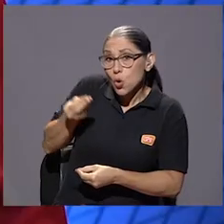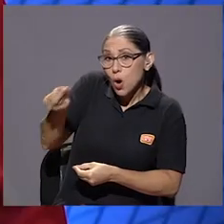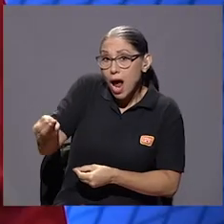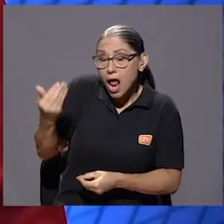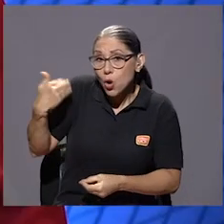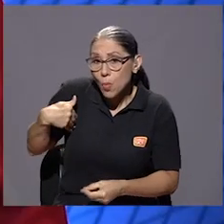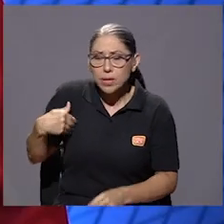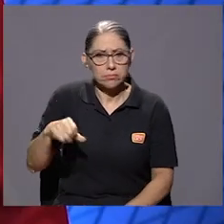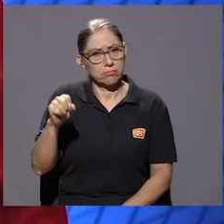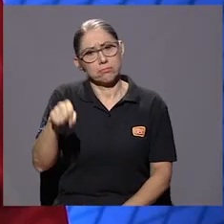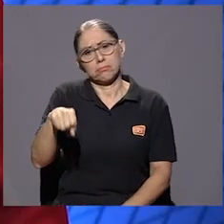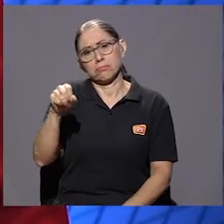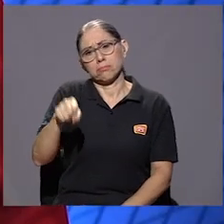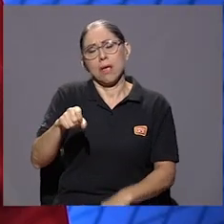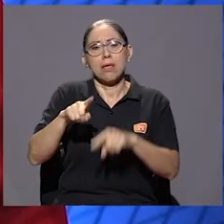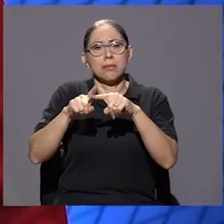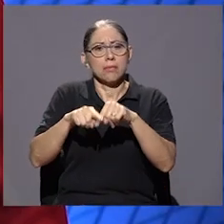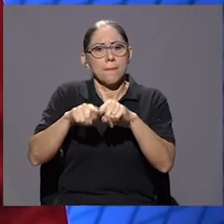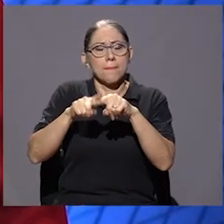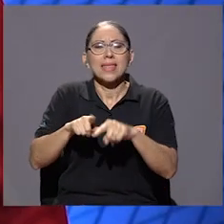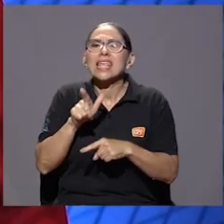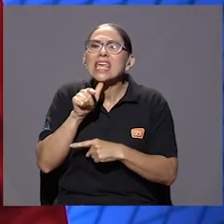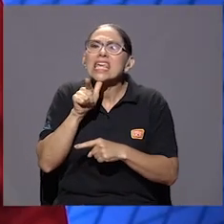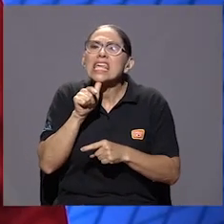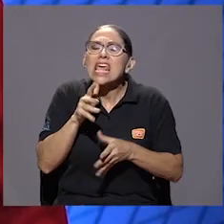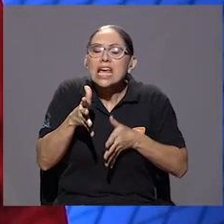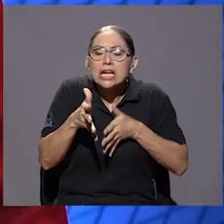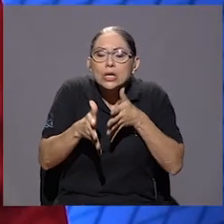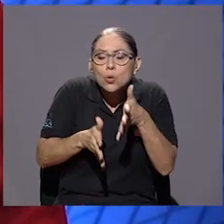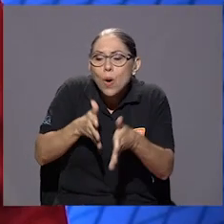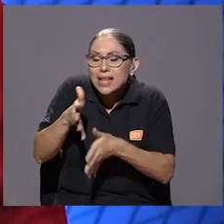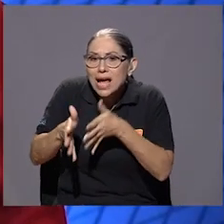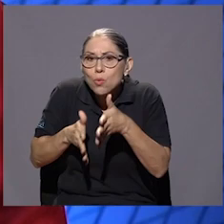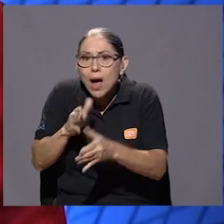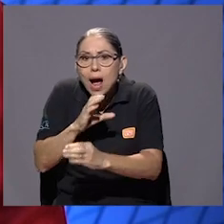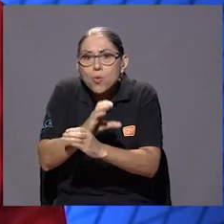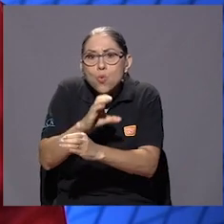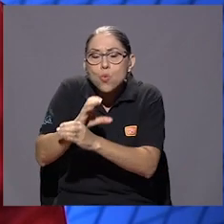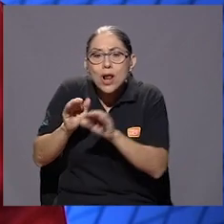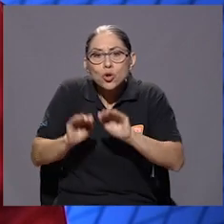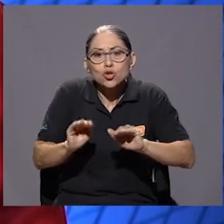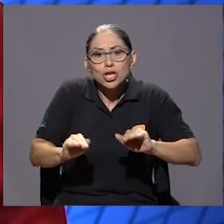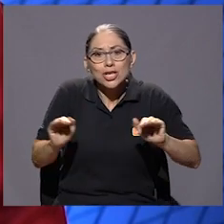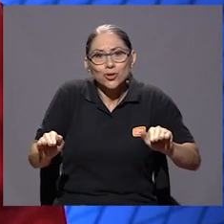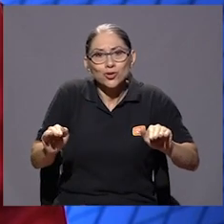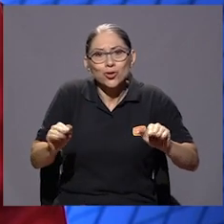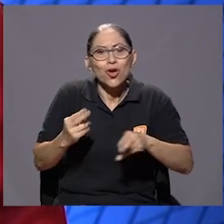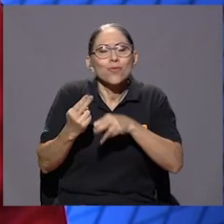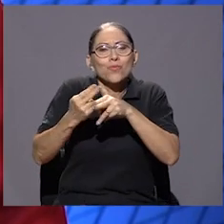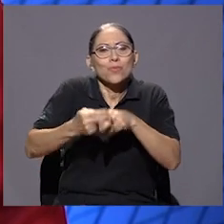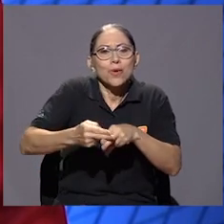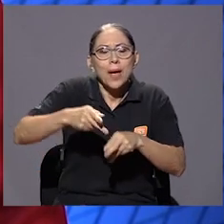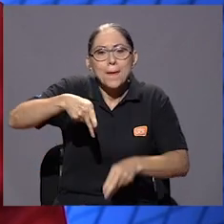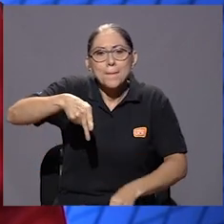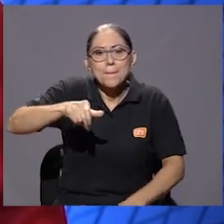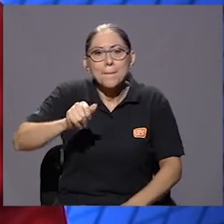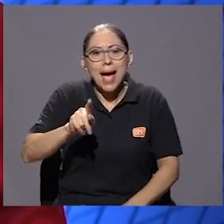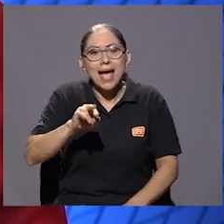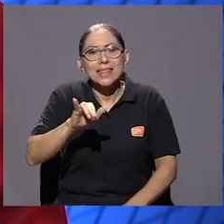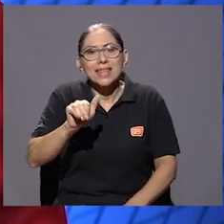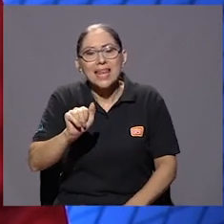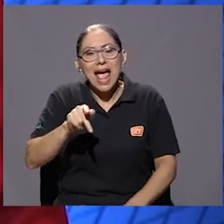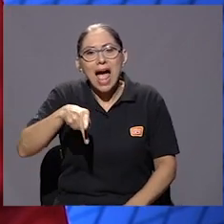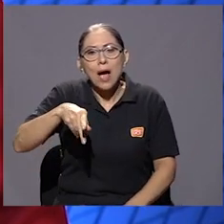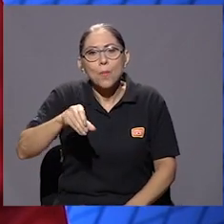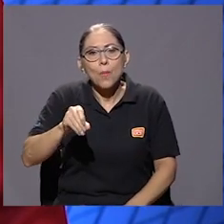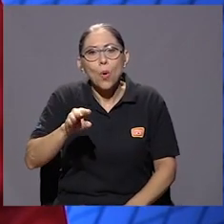ser depende de quien quede con la guarda, crianza y la custodia de los niños, ¿verdad? La patria potestad siempre va a ser